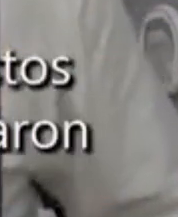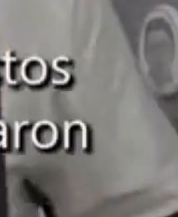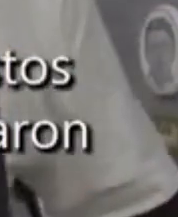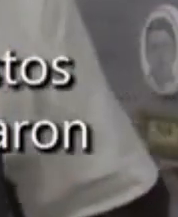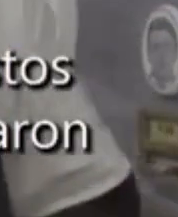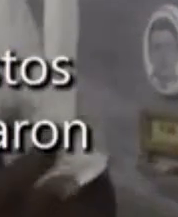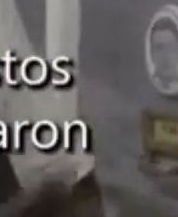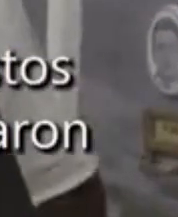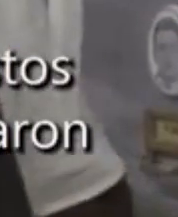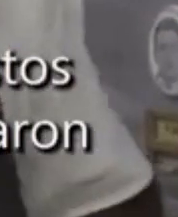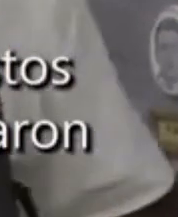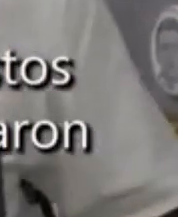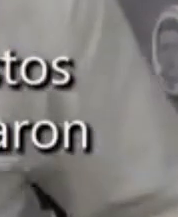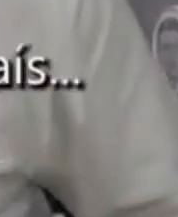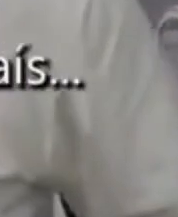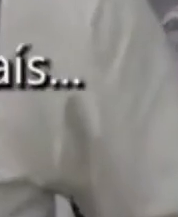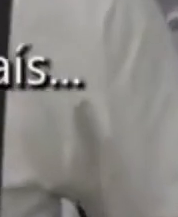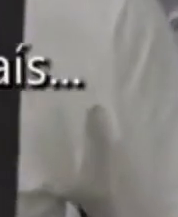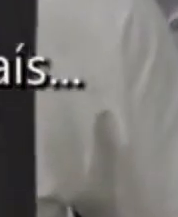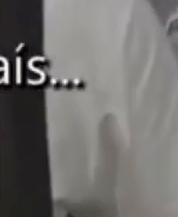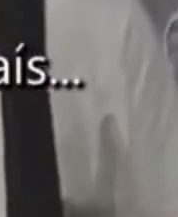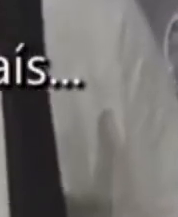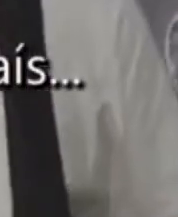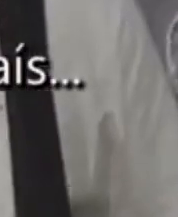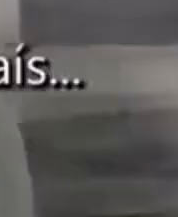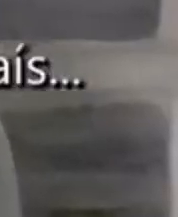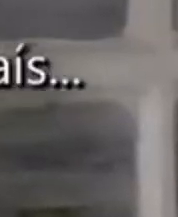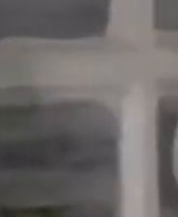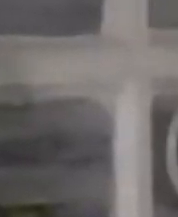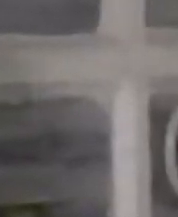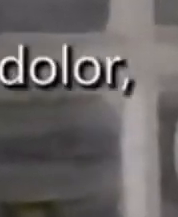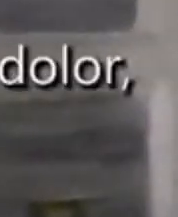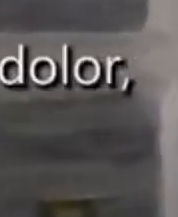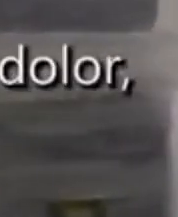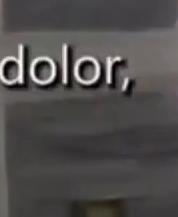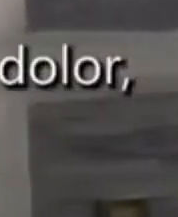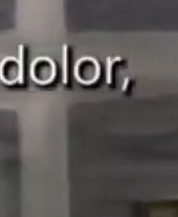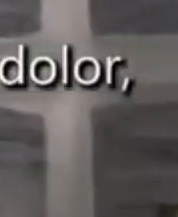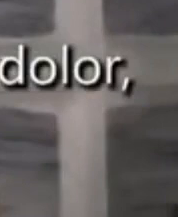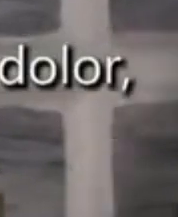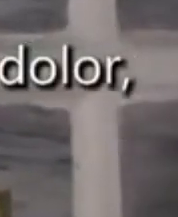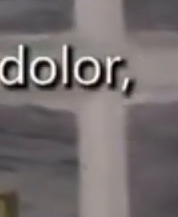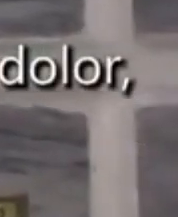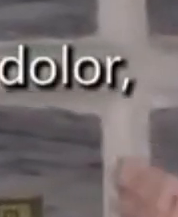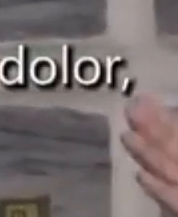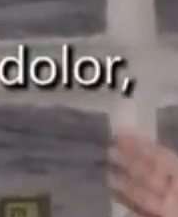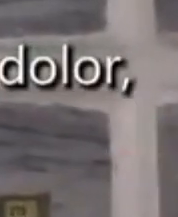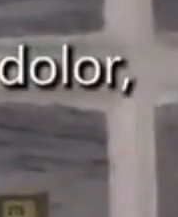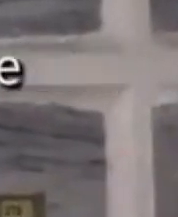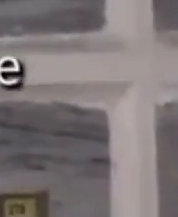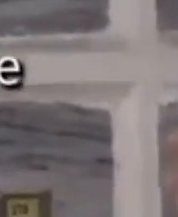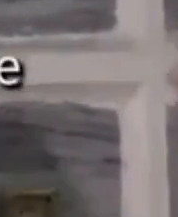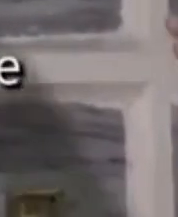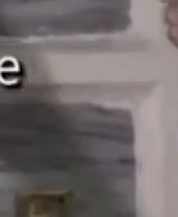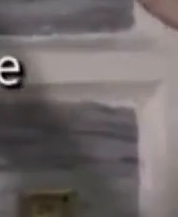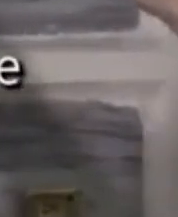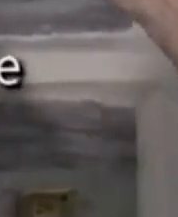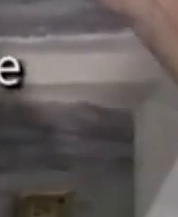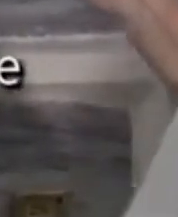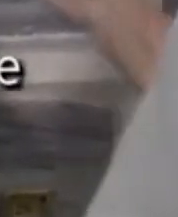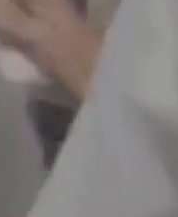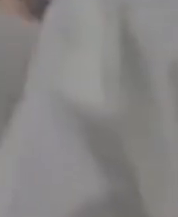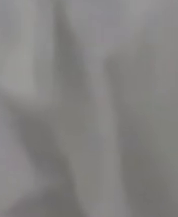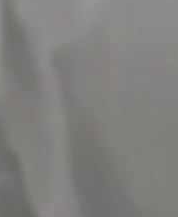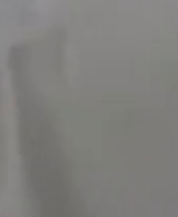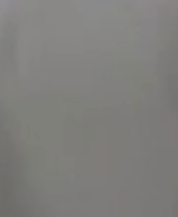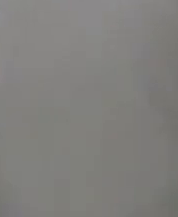aquí están las personas que lucharon para la libertación de Mente, y entretanto es una honra y es una dor muy